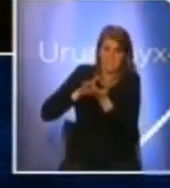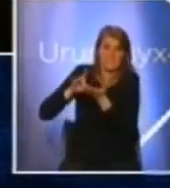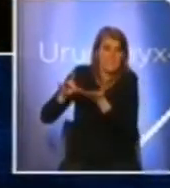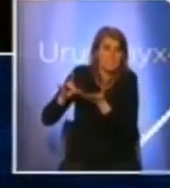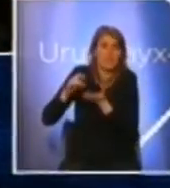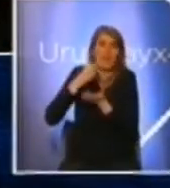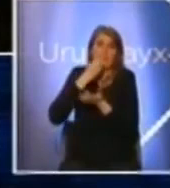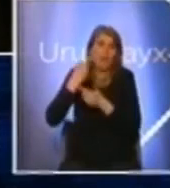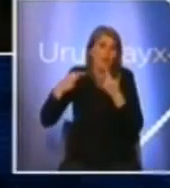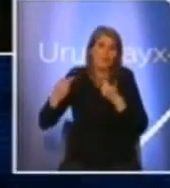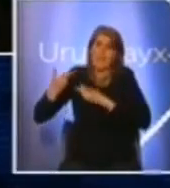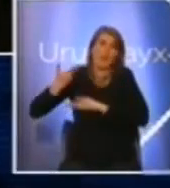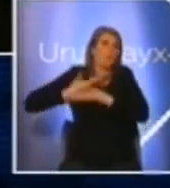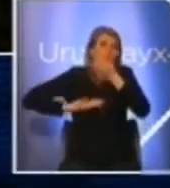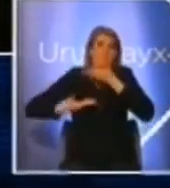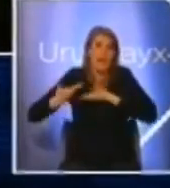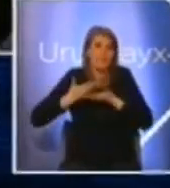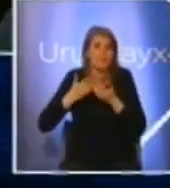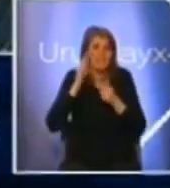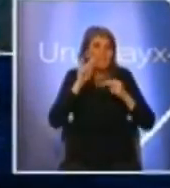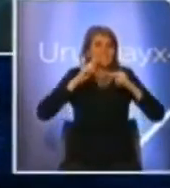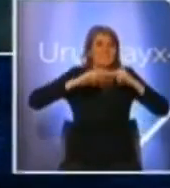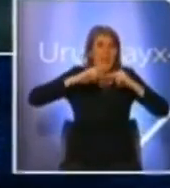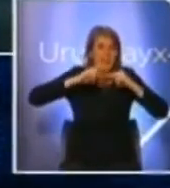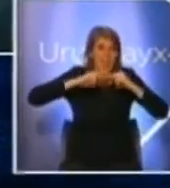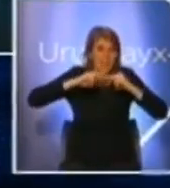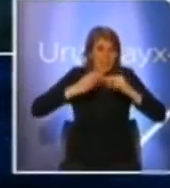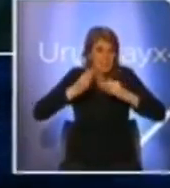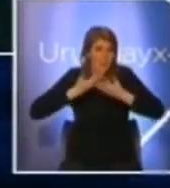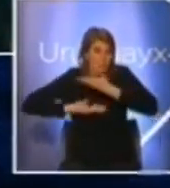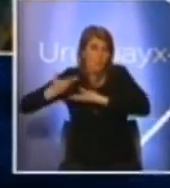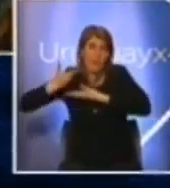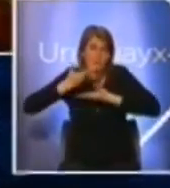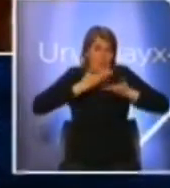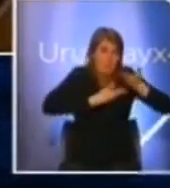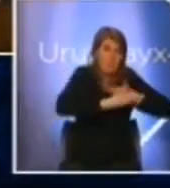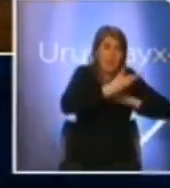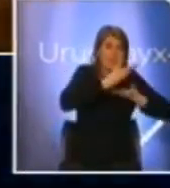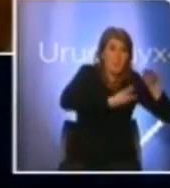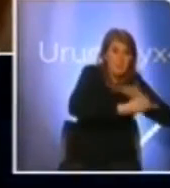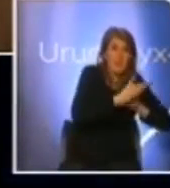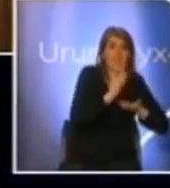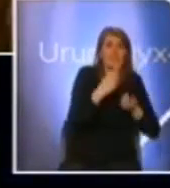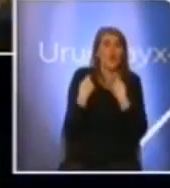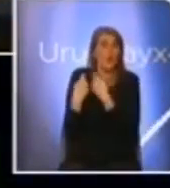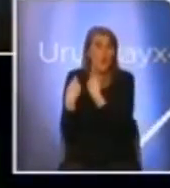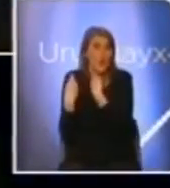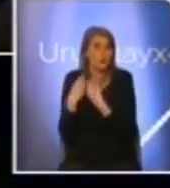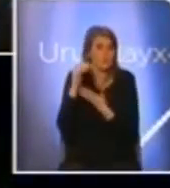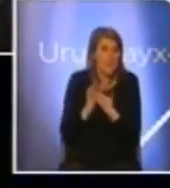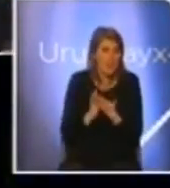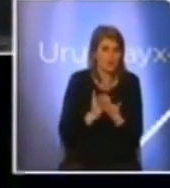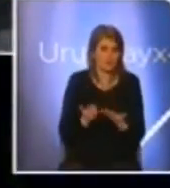de compartir cosas, que es lo que estamos viendo hoy en Internet, estamos viendo una racionalización de los hábitos de consumo. Solo